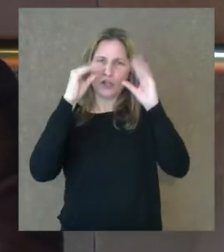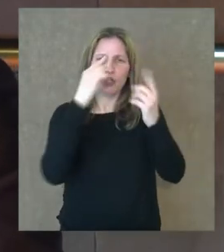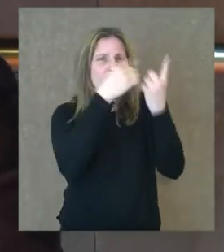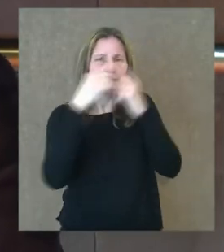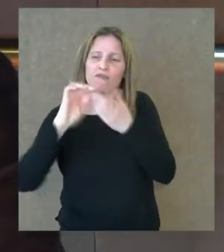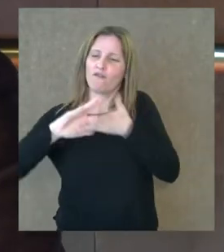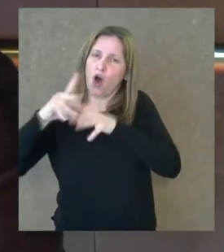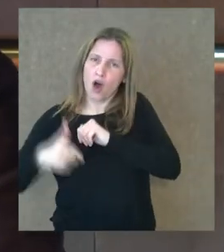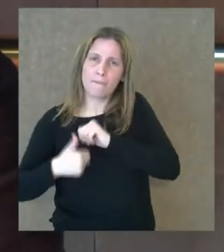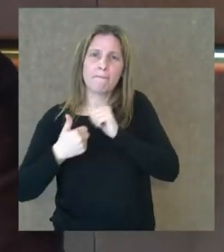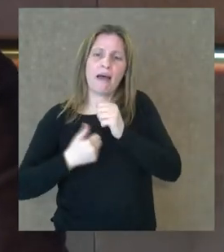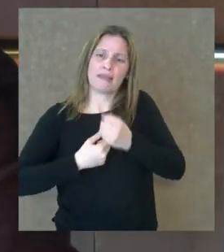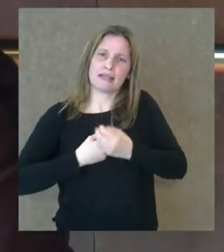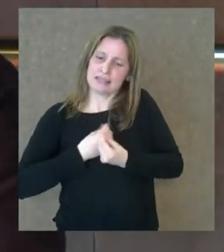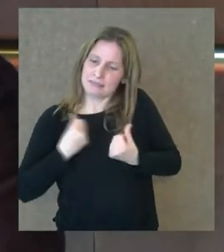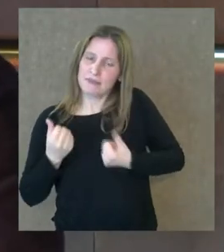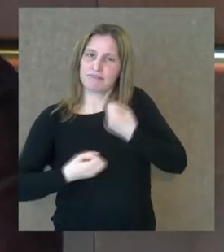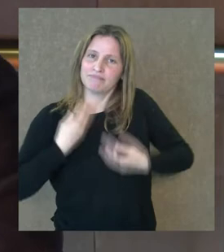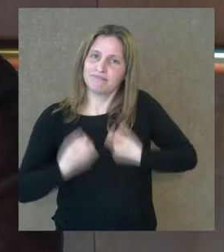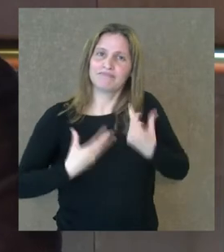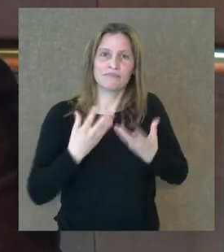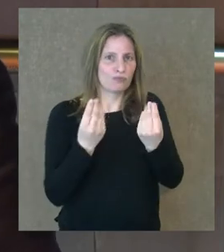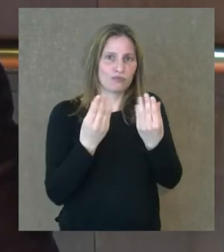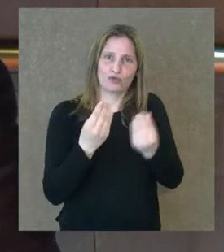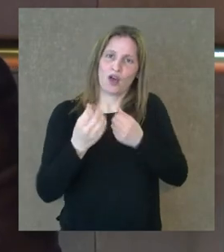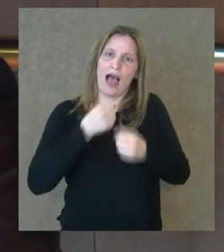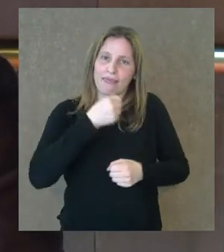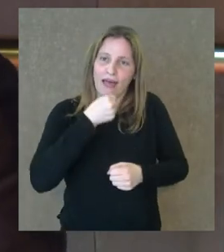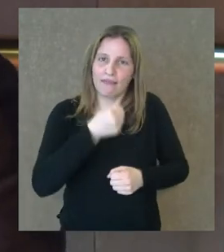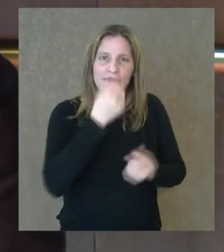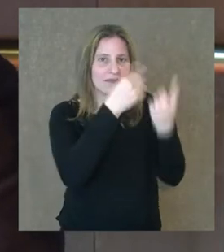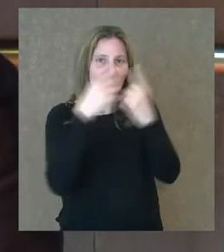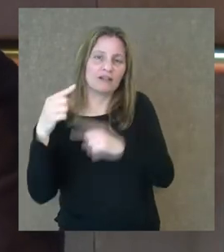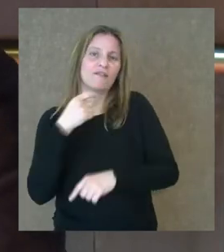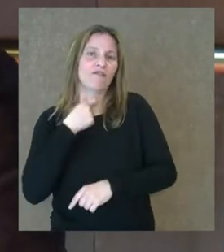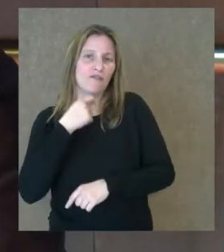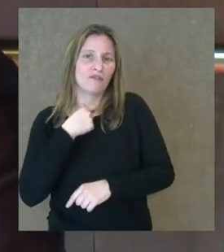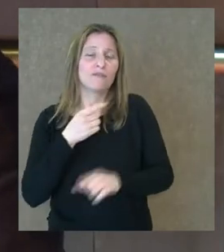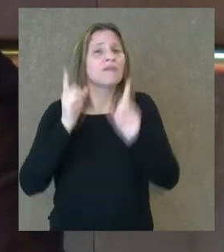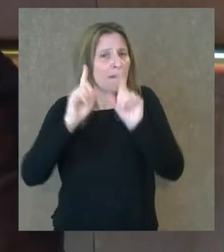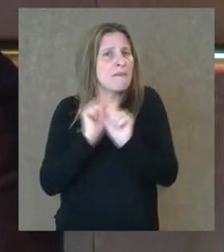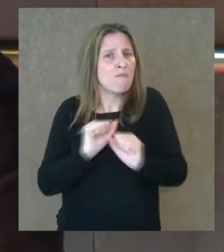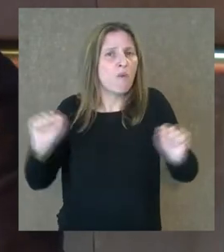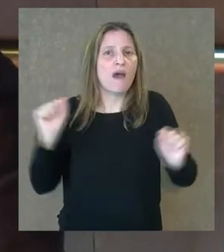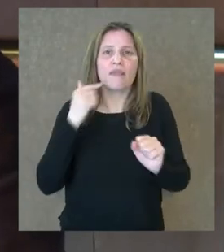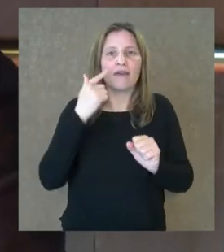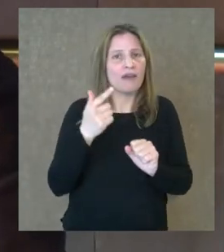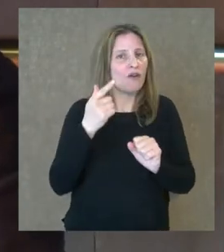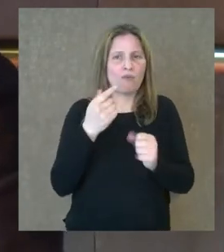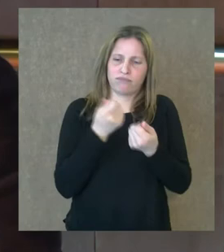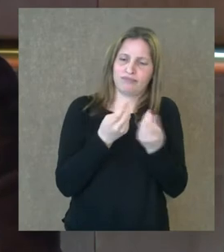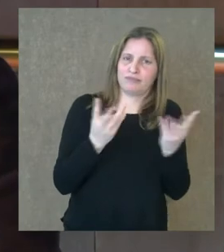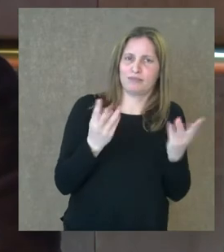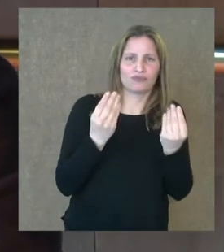completa que le da espacio a muchos cantantes como tu bien dijiste de distintos registros lo cual también nos permite abordar un repertorio